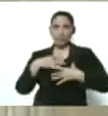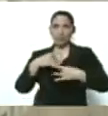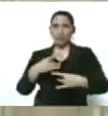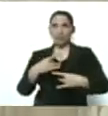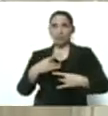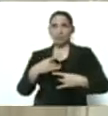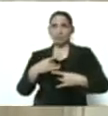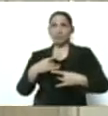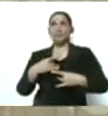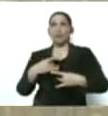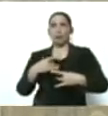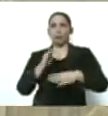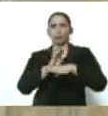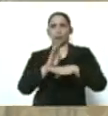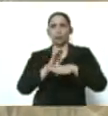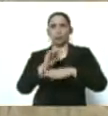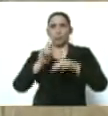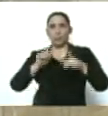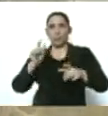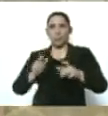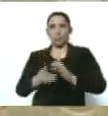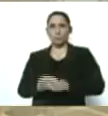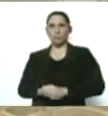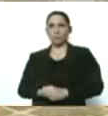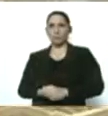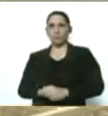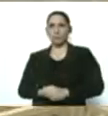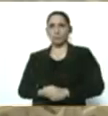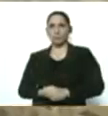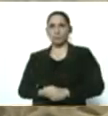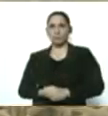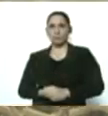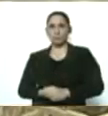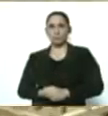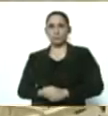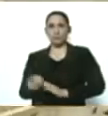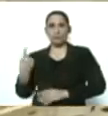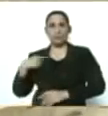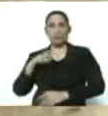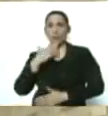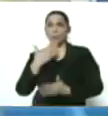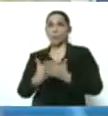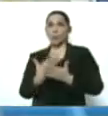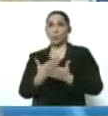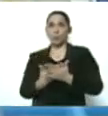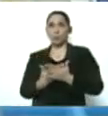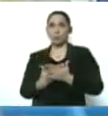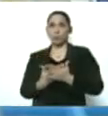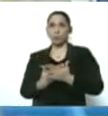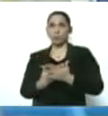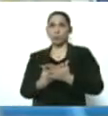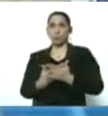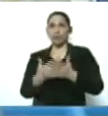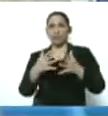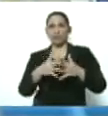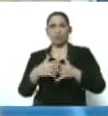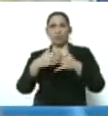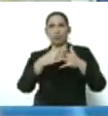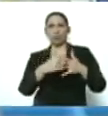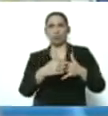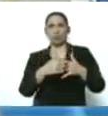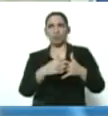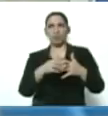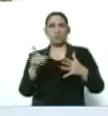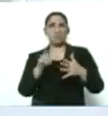el gentilicio, un gentilicio que tiene como propósito para Estados Unidos que no surja, que